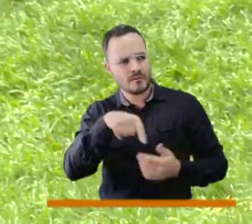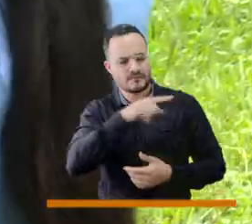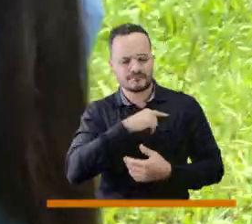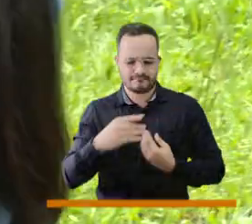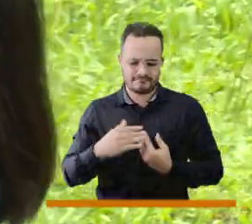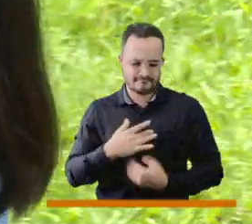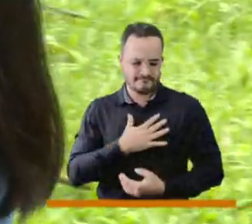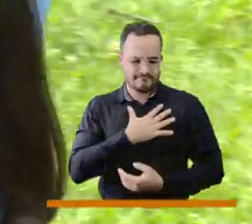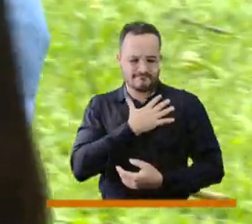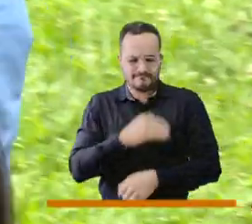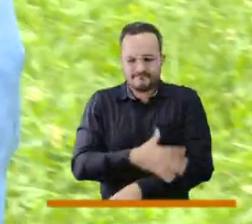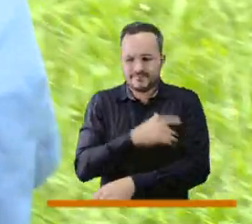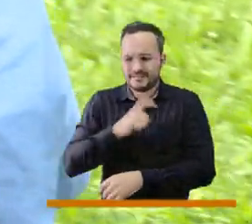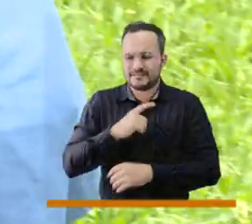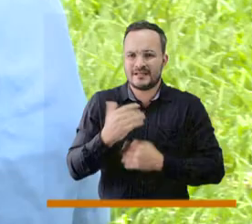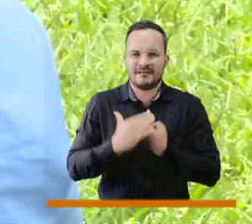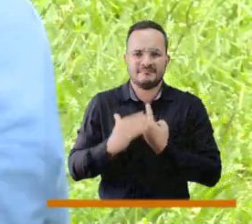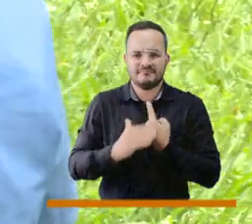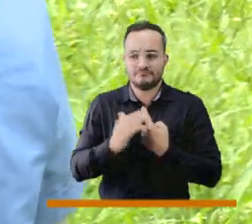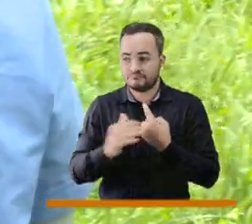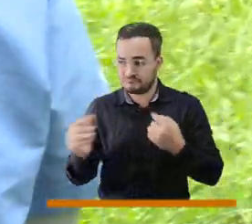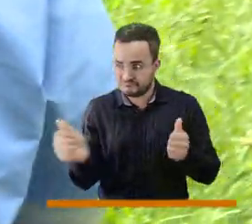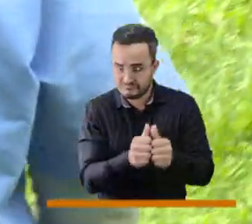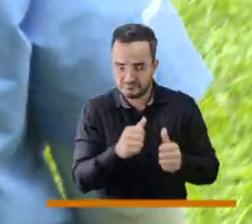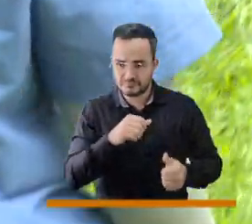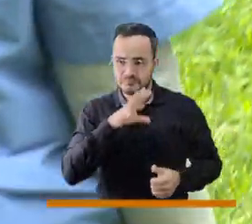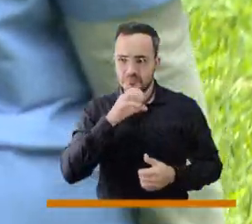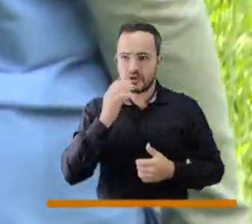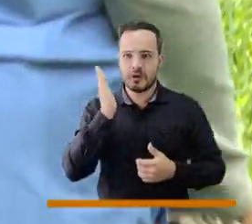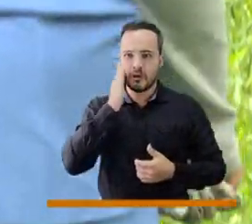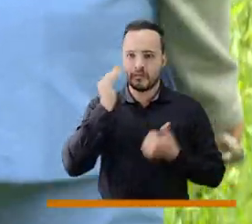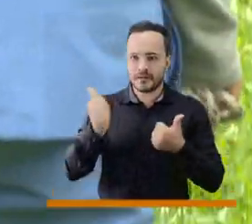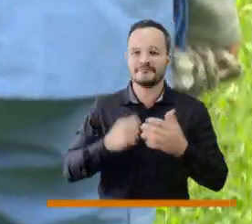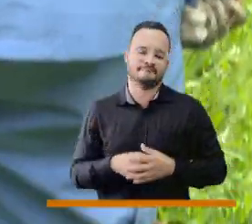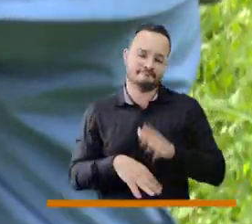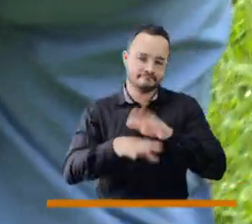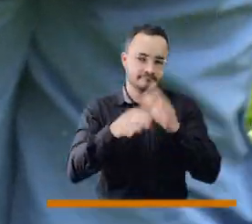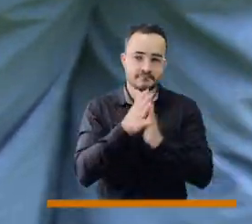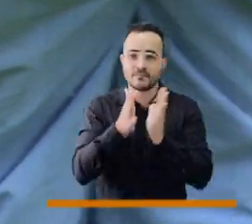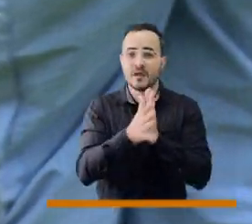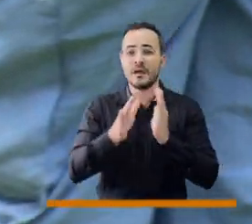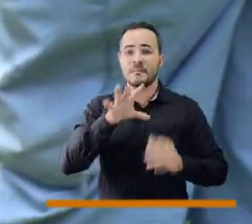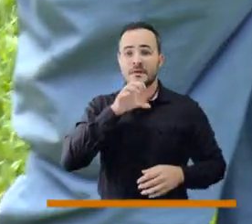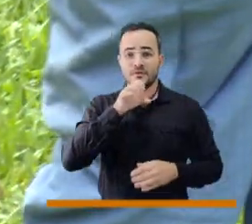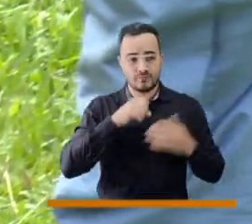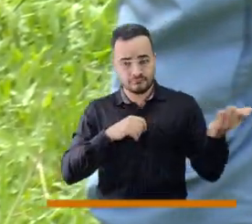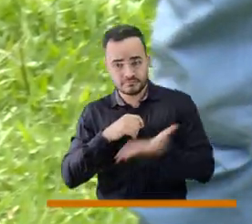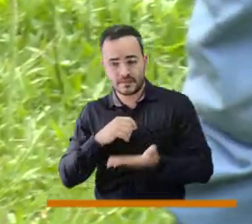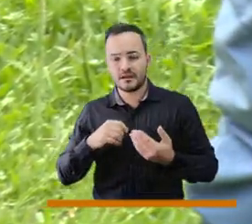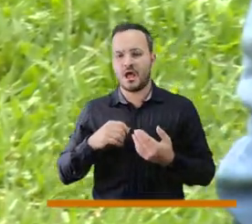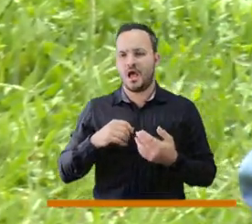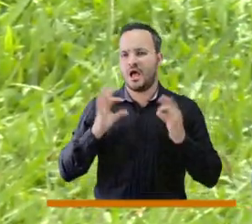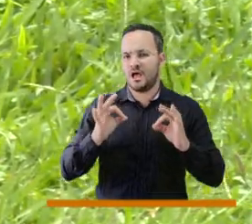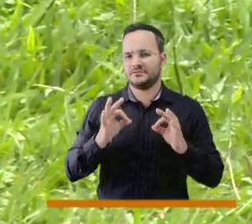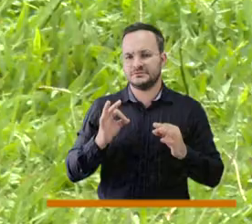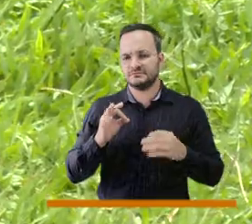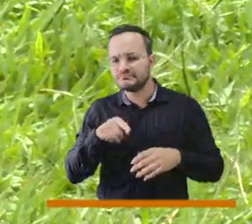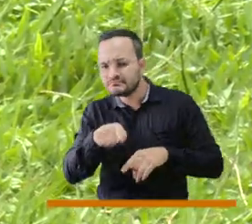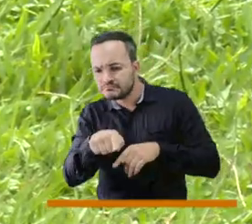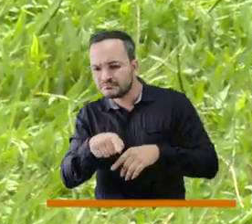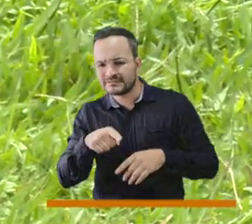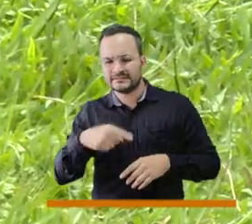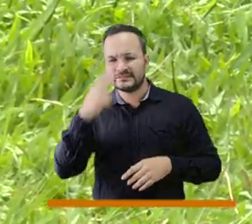apoyo emocional. ¿Nos puedes hablar un poquito de eso? Bueno, mira, como todos los perros que ingresan acá, se les hace un proceso que se esterilizan,